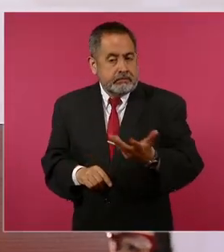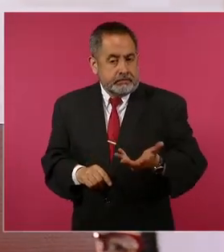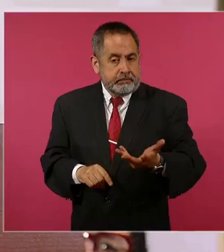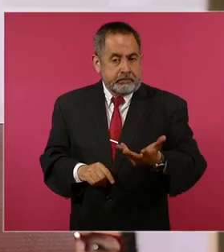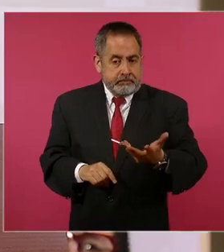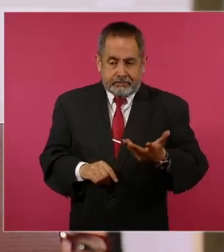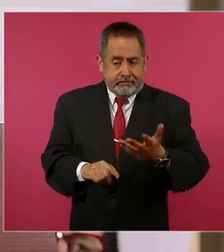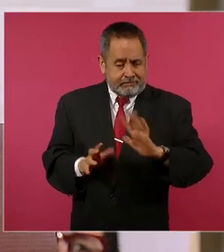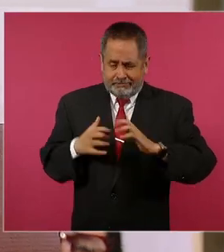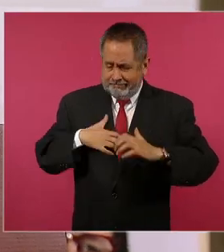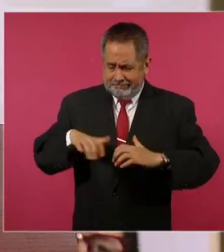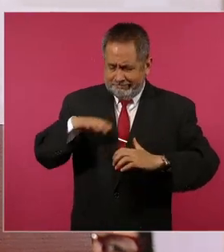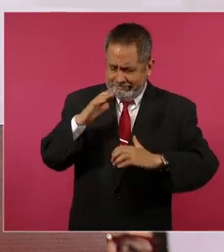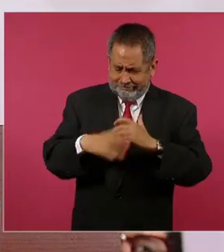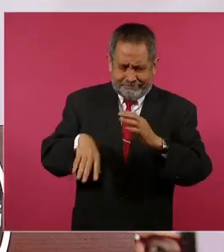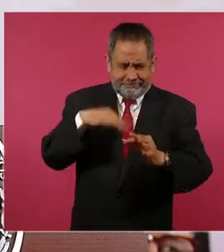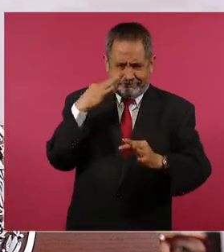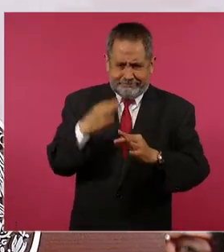entregar